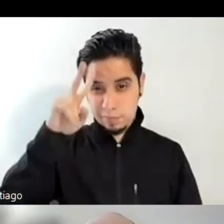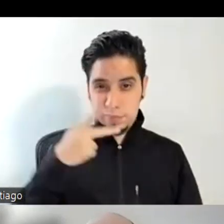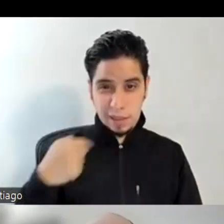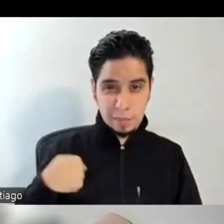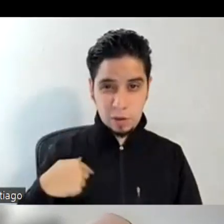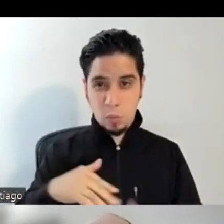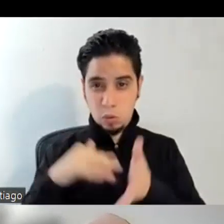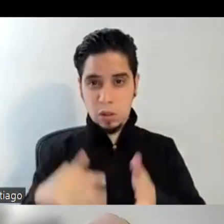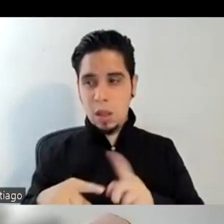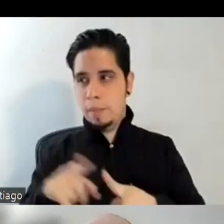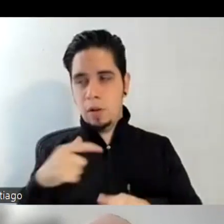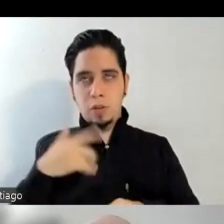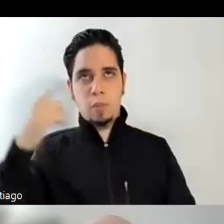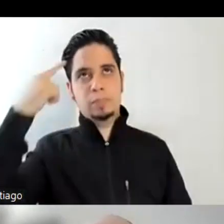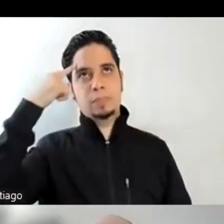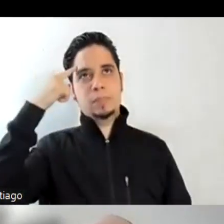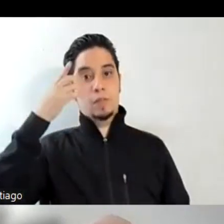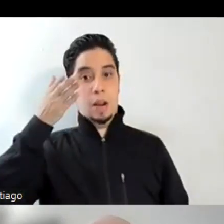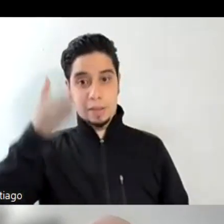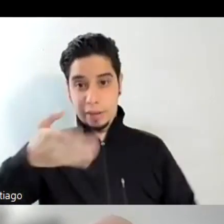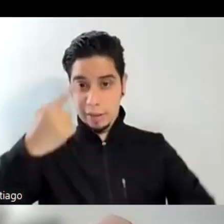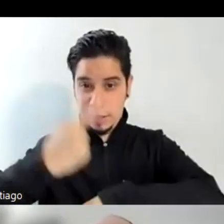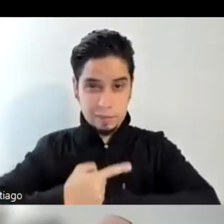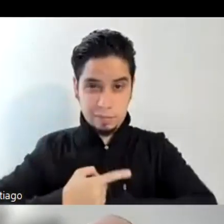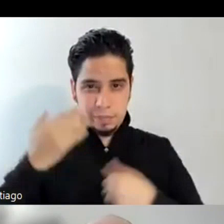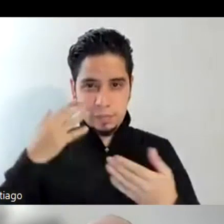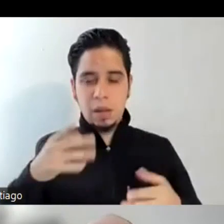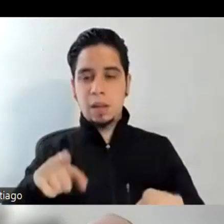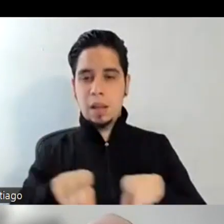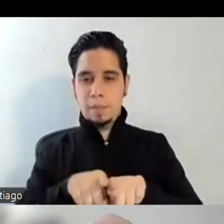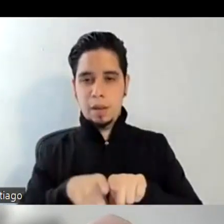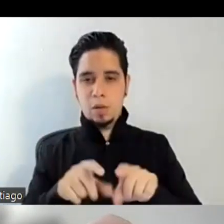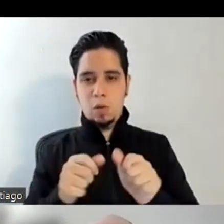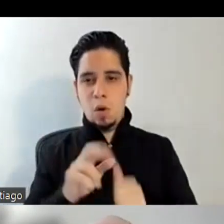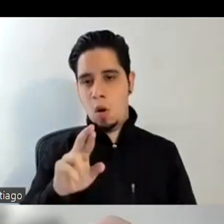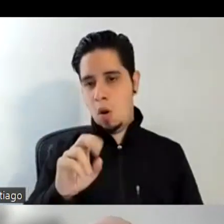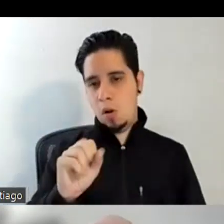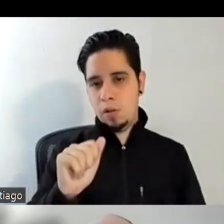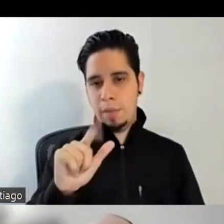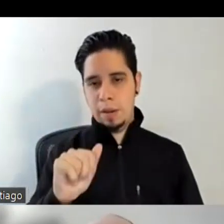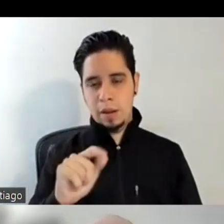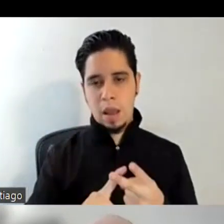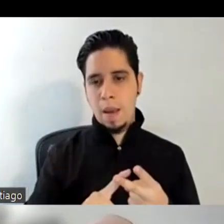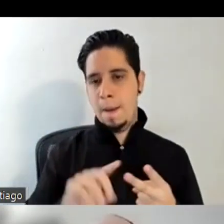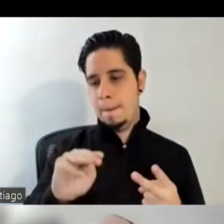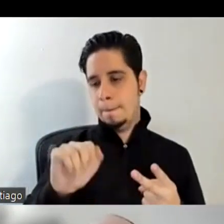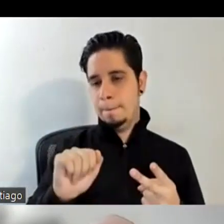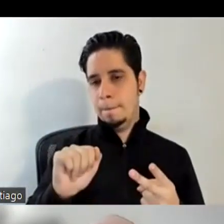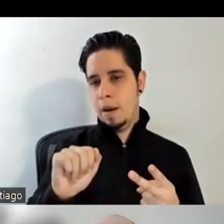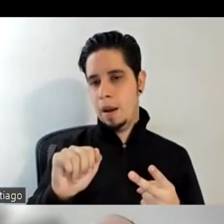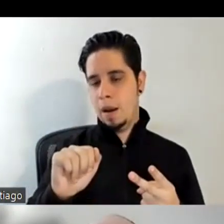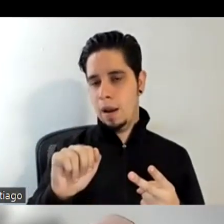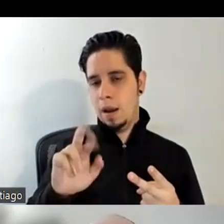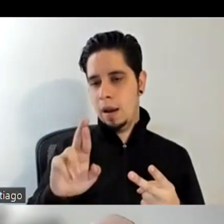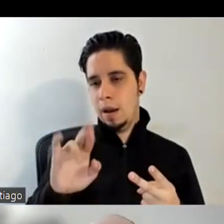no sabía, no localizaba que fue allí. Luego cogí clases con Rosabel Otón, con Maritza Martínez, o sea, allí cogí clases con muchísima